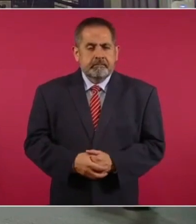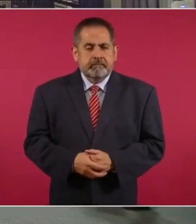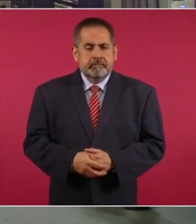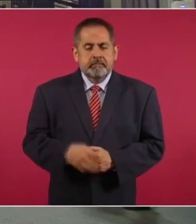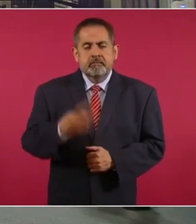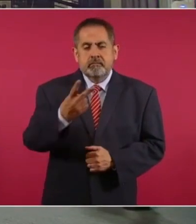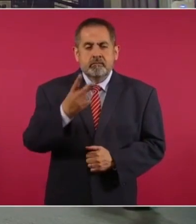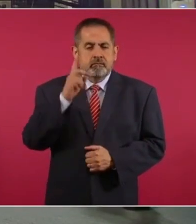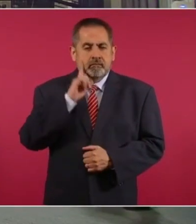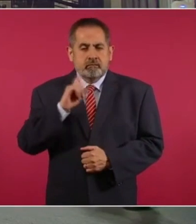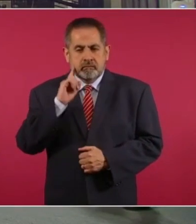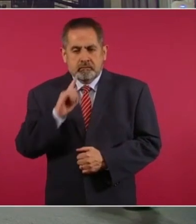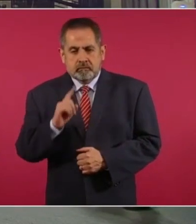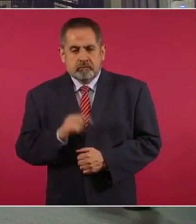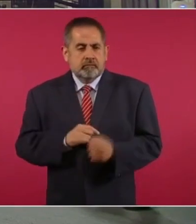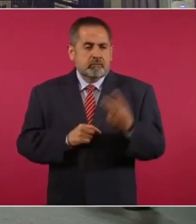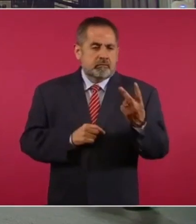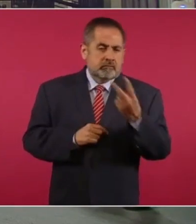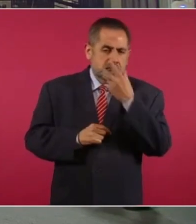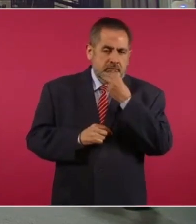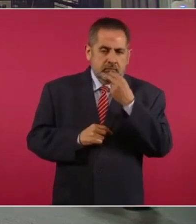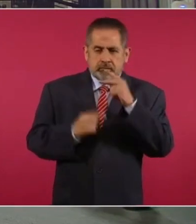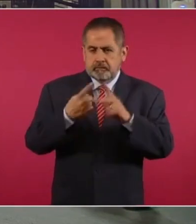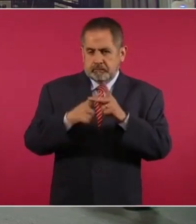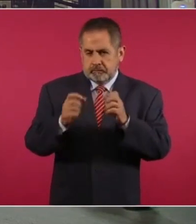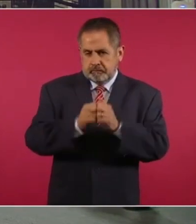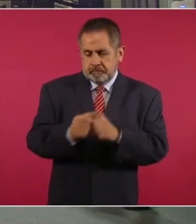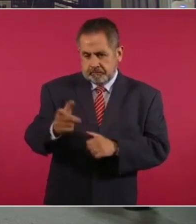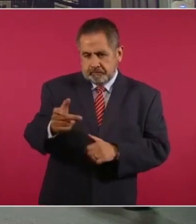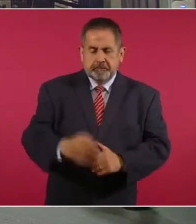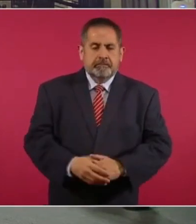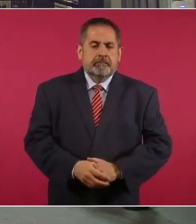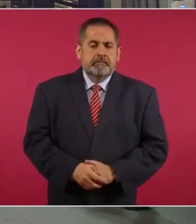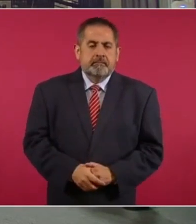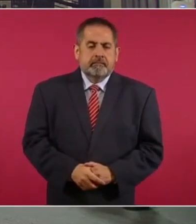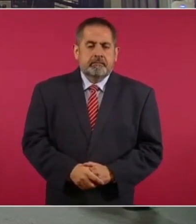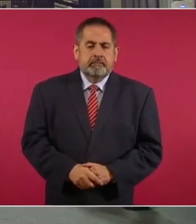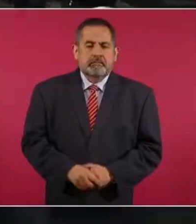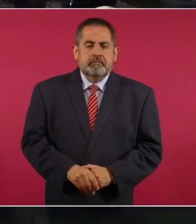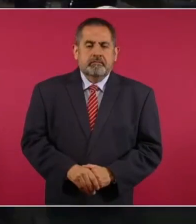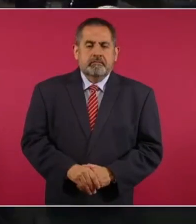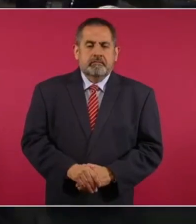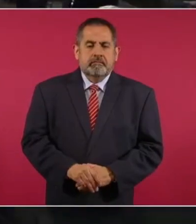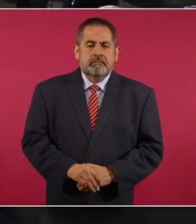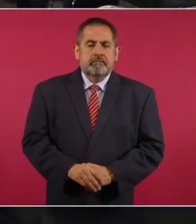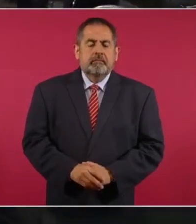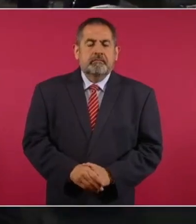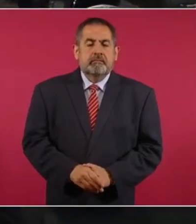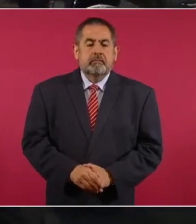2 mujeres, 2 hombres. Empezamos contigo. Bueno, eso.